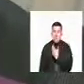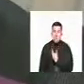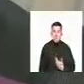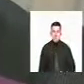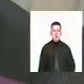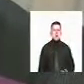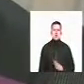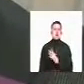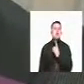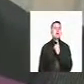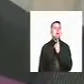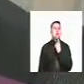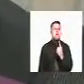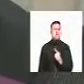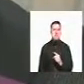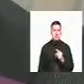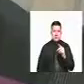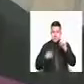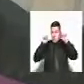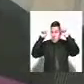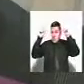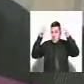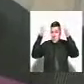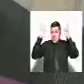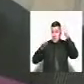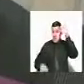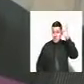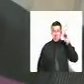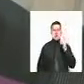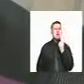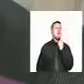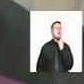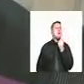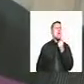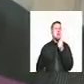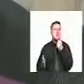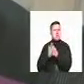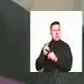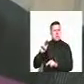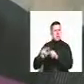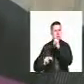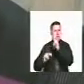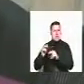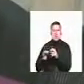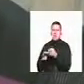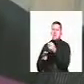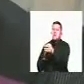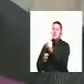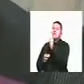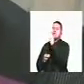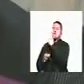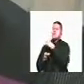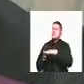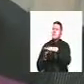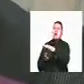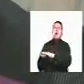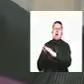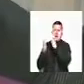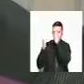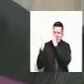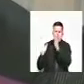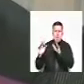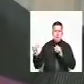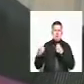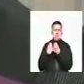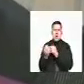hizo pronunciamientos como los siguientes, abro comillas, de lo que se trata es de una reconstrucción de las regiones más afectadas con verdaderos planes de